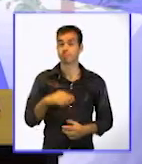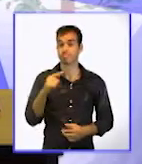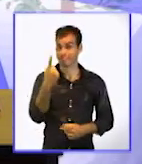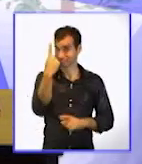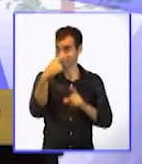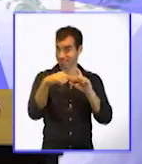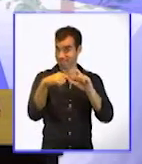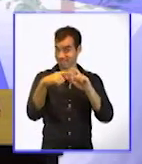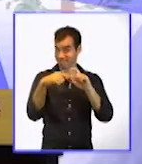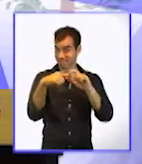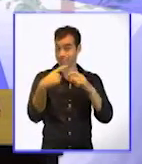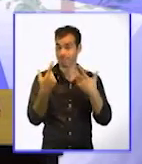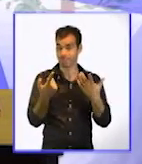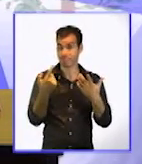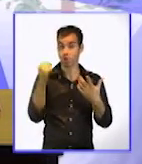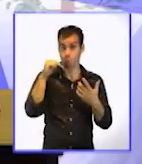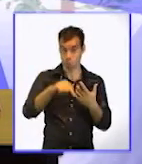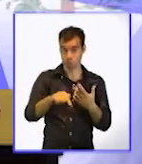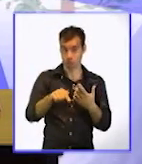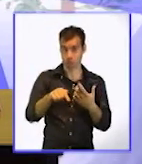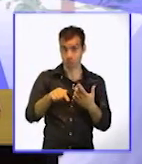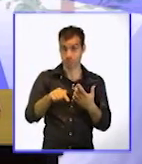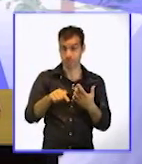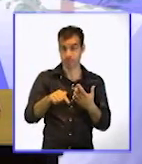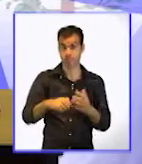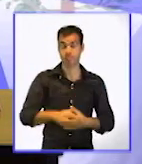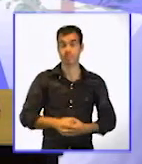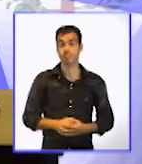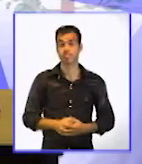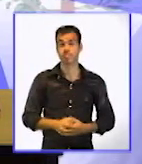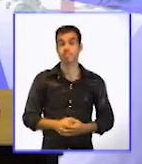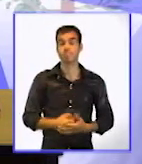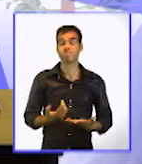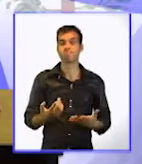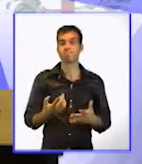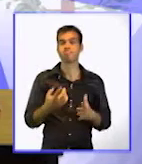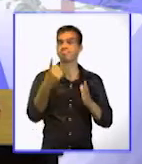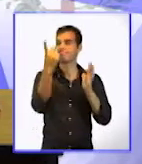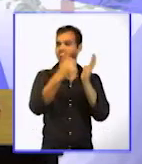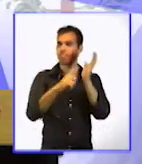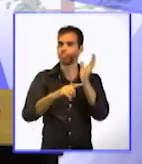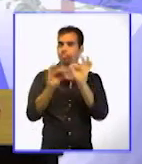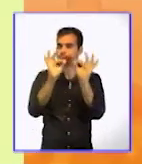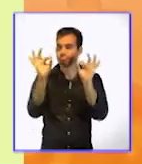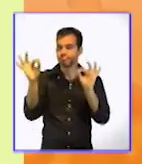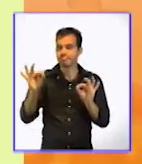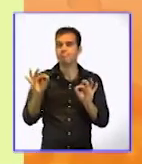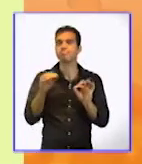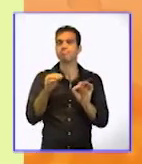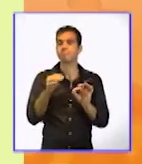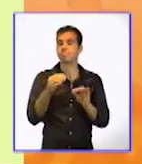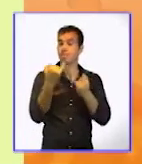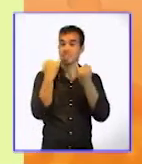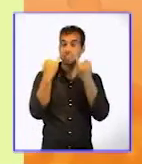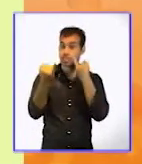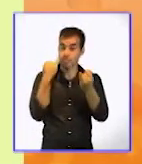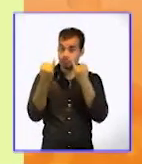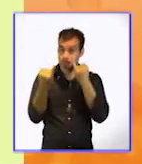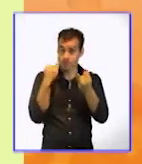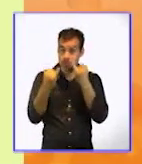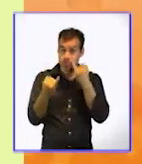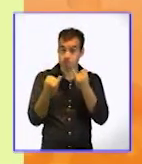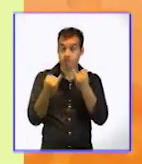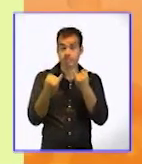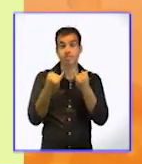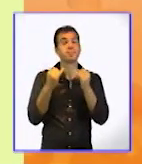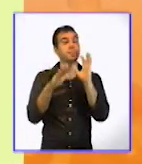donde veríamos este primer contenido a tratar en el día de hoy, que serían los electrolitos, la